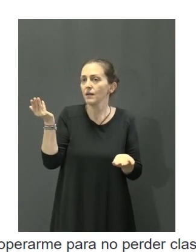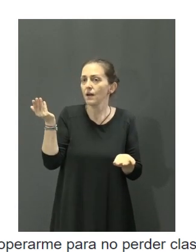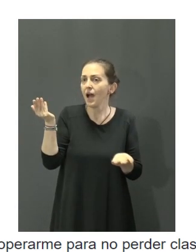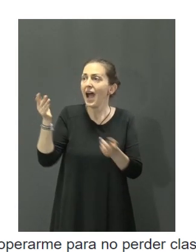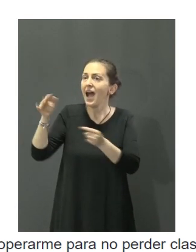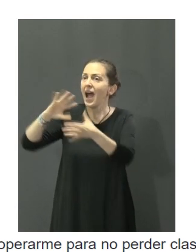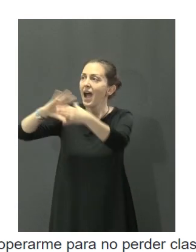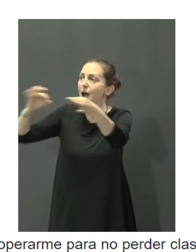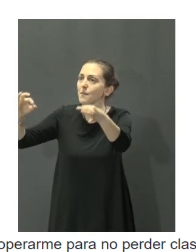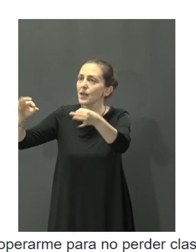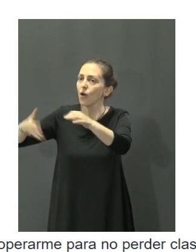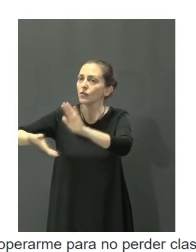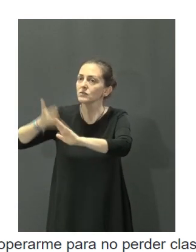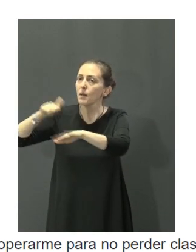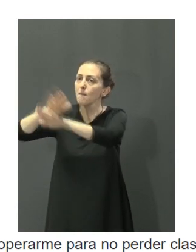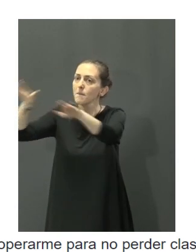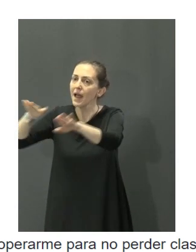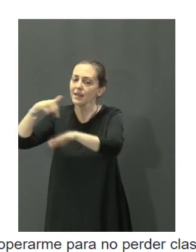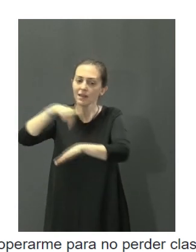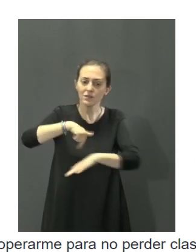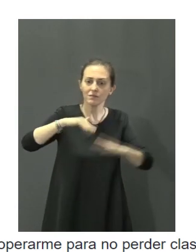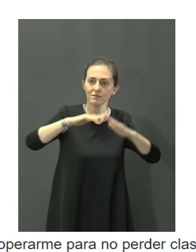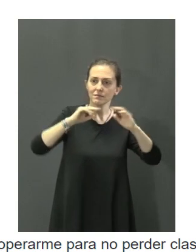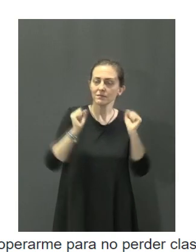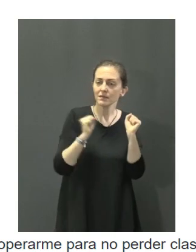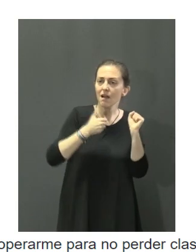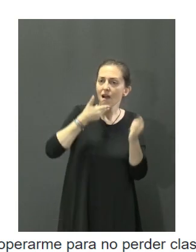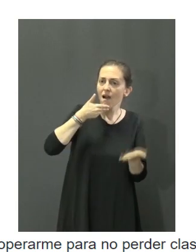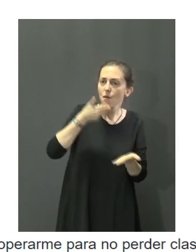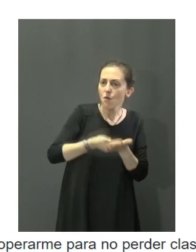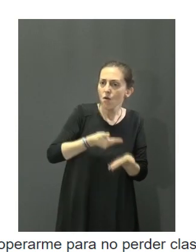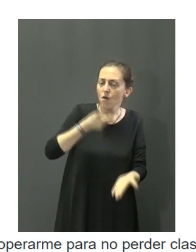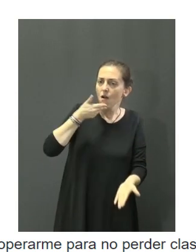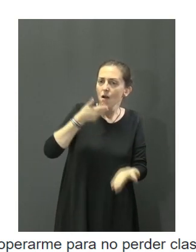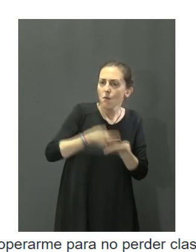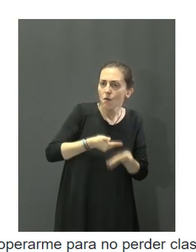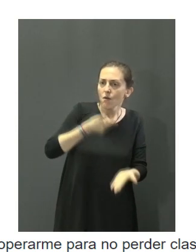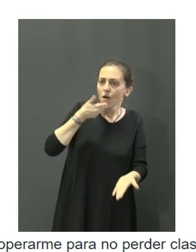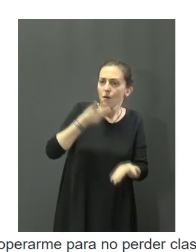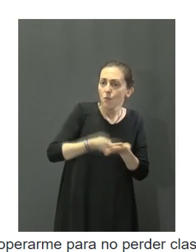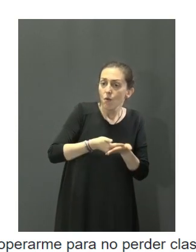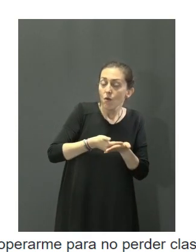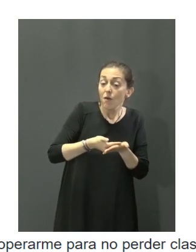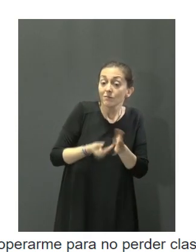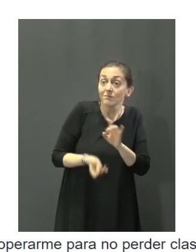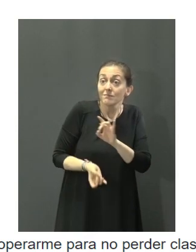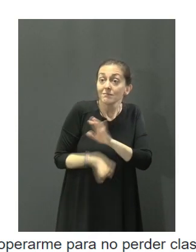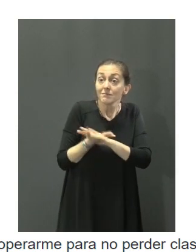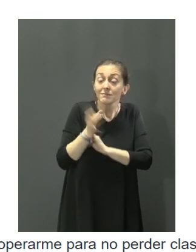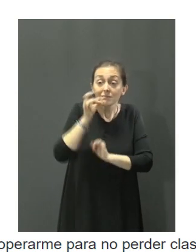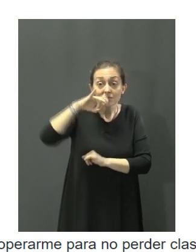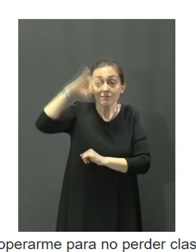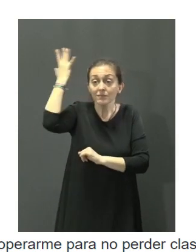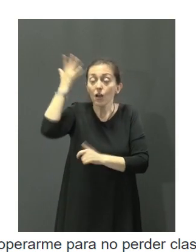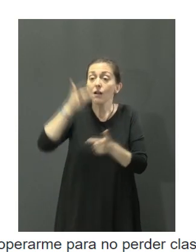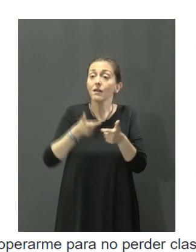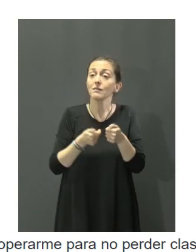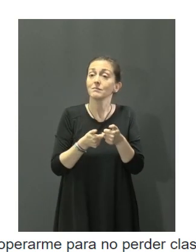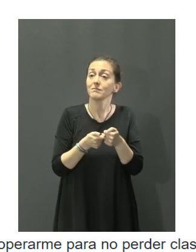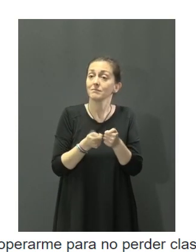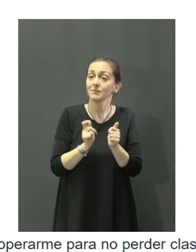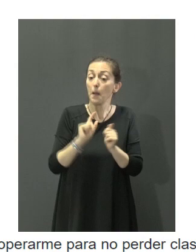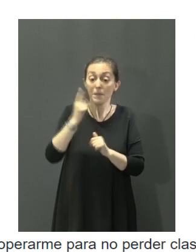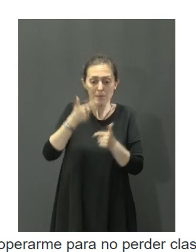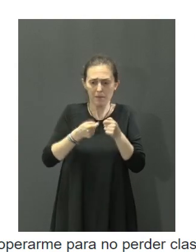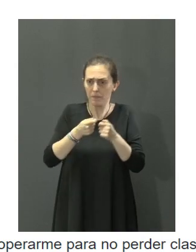mis amigos se van a la playa, yo estoy aquí, ¿qué hago? Me aburro. Y surgió la idea de comprarme una consola. Mi